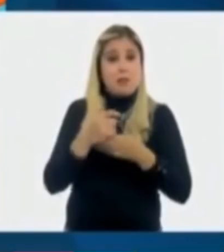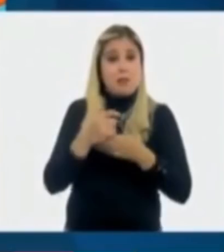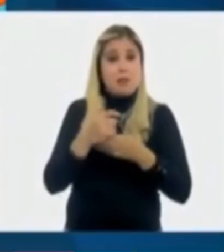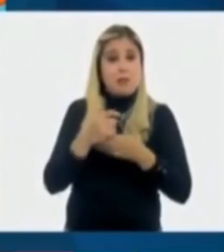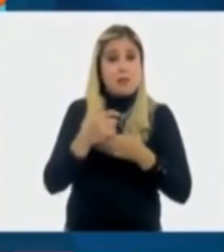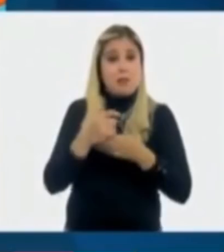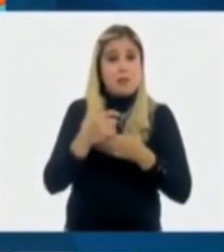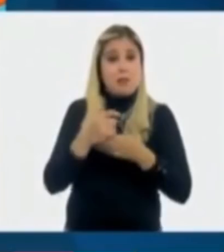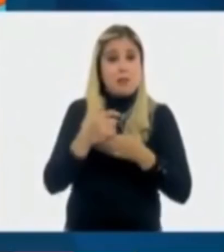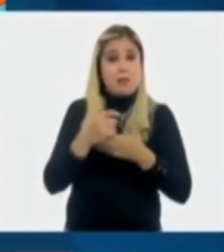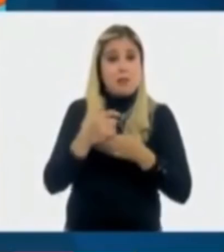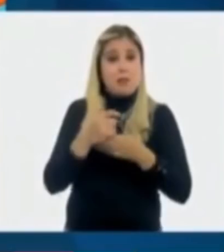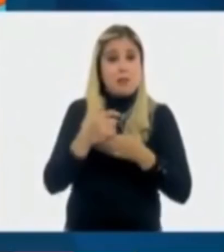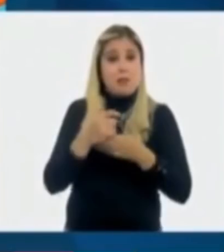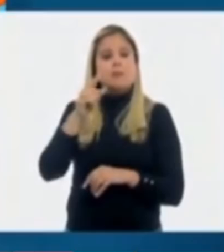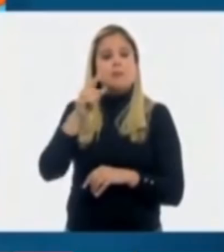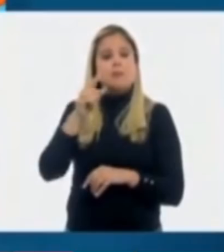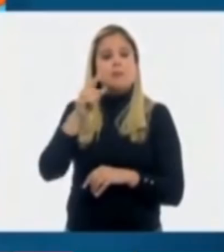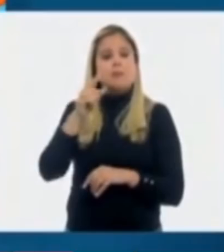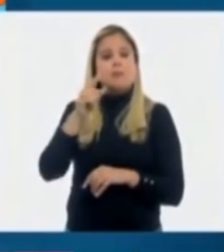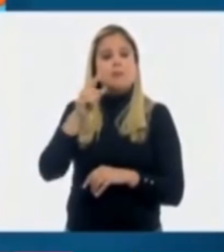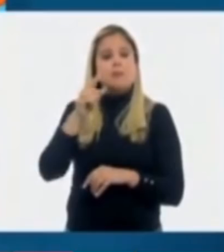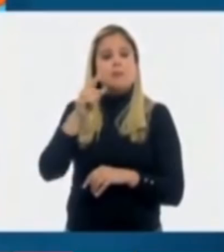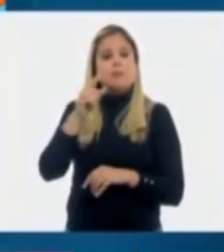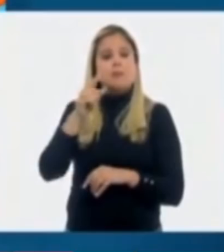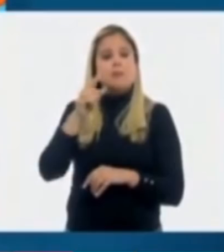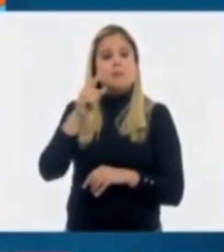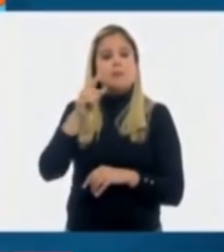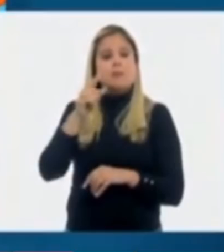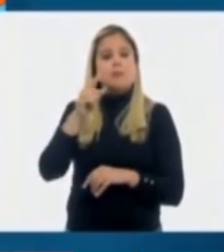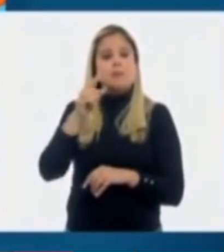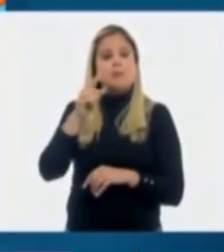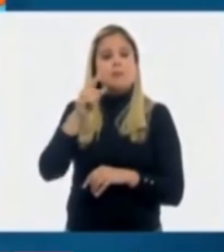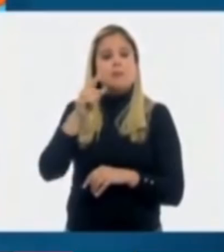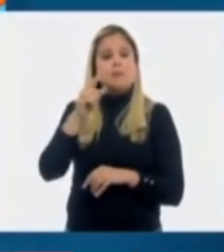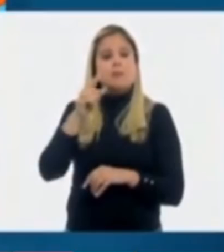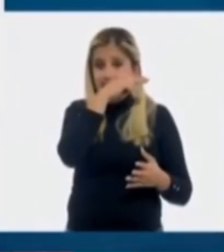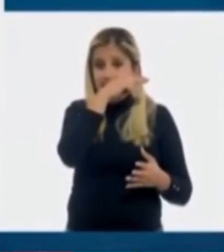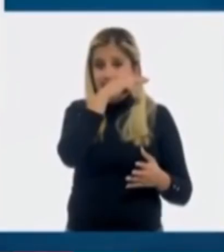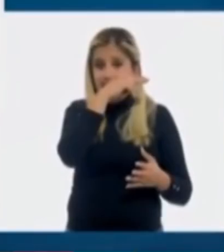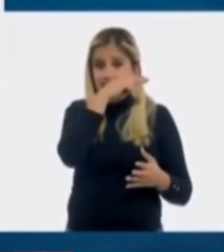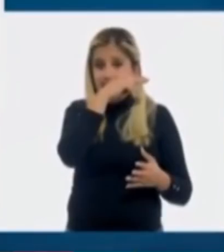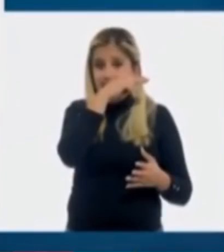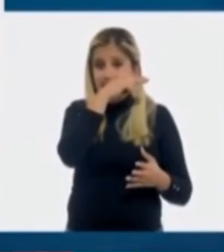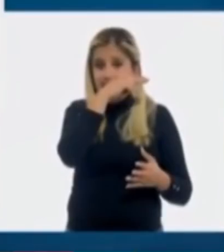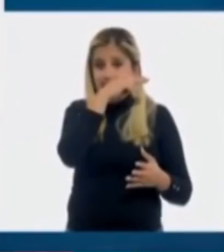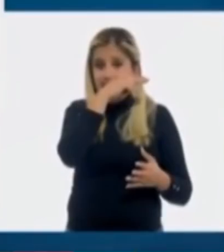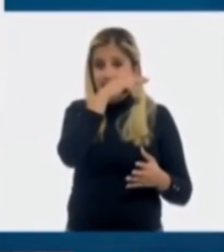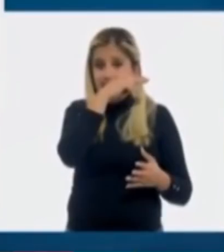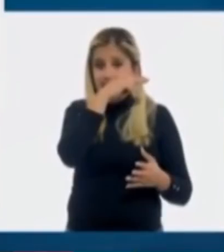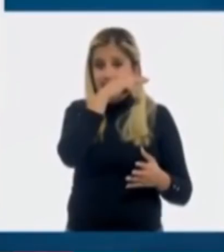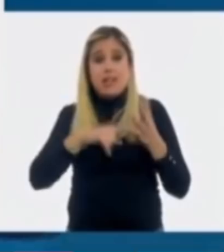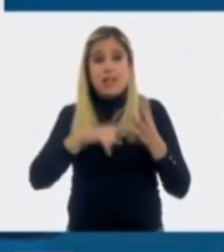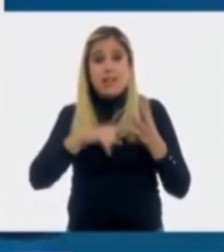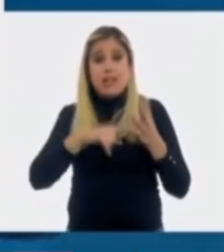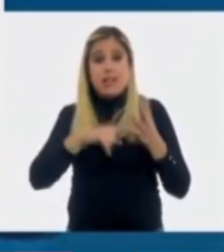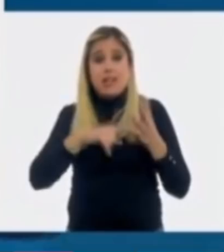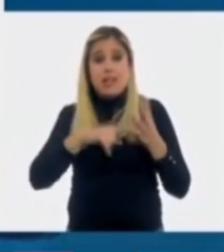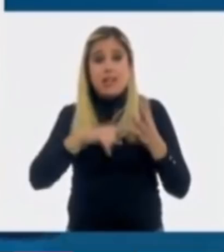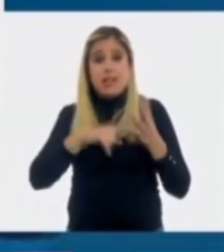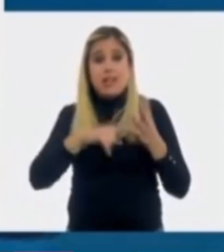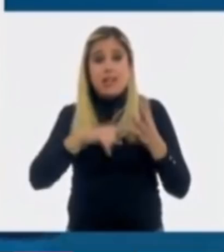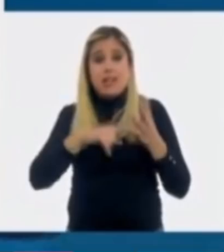migraciones y, por si fuera poco, contribuyen en el descubrimiento de especies para la ciencia. Veamos ahora los humedales. Se localizan en